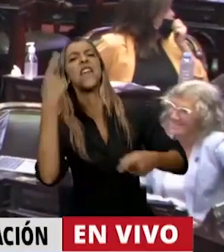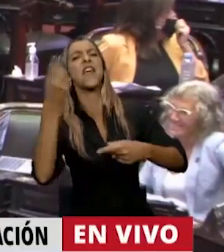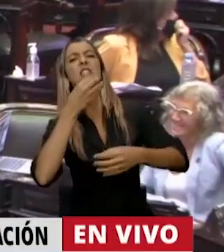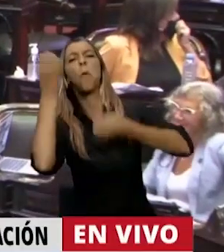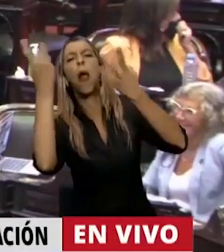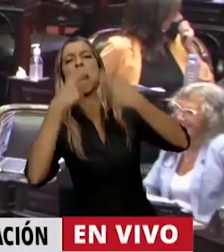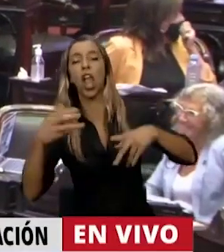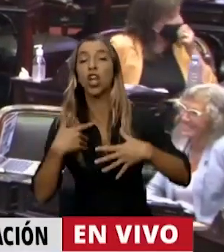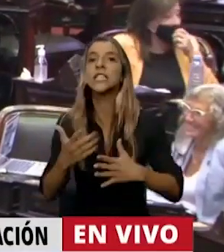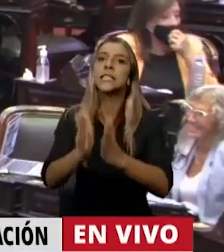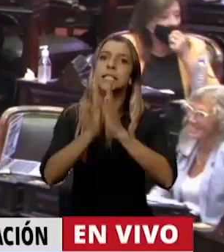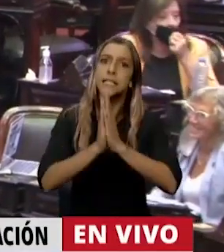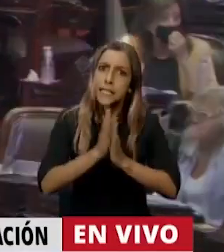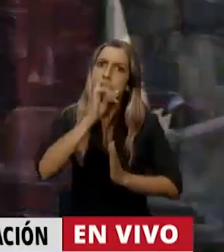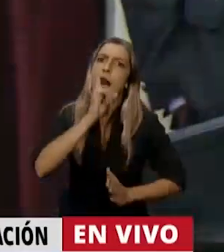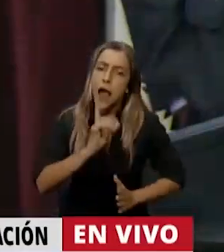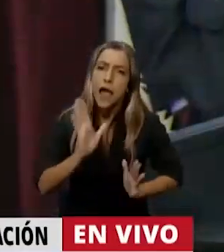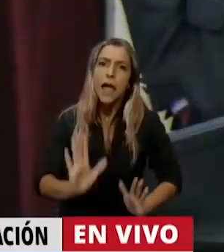¡Silencio, por favor!